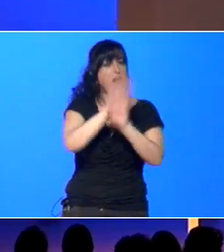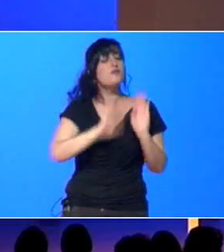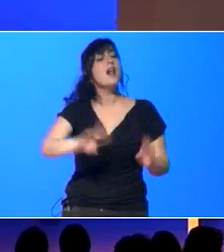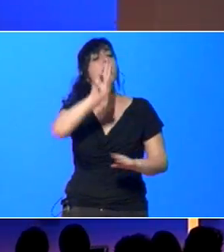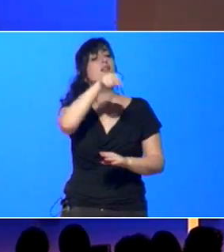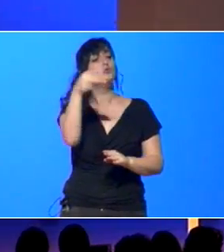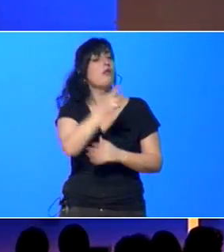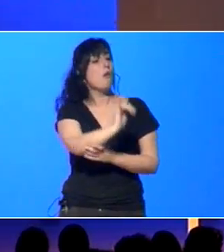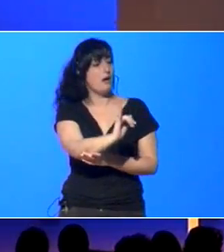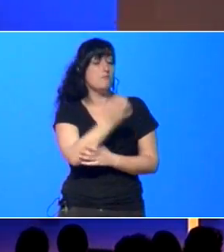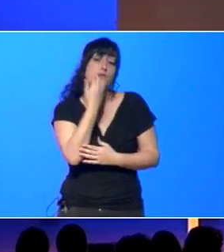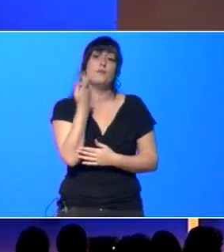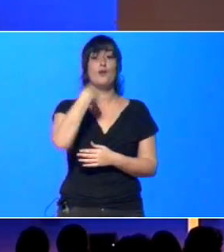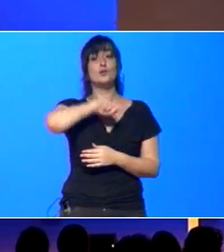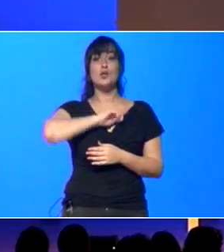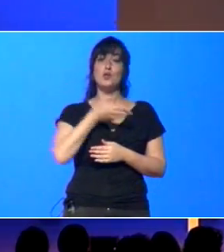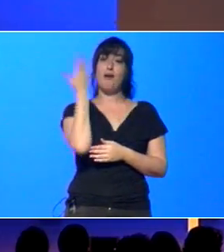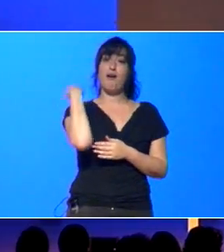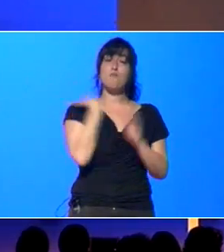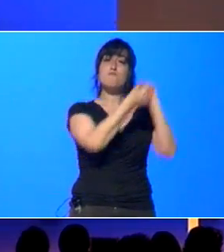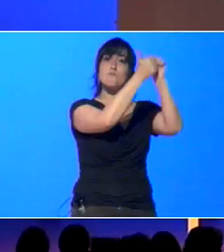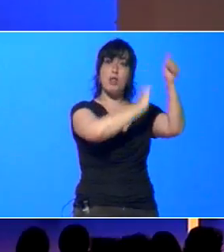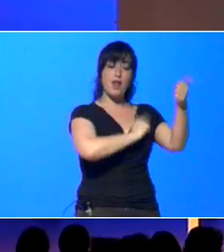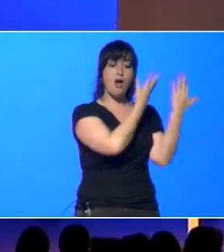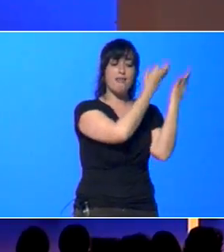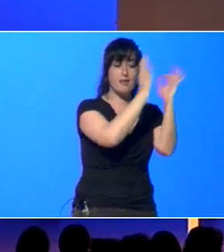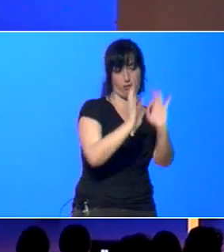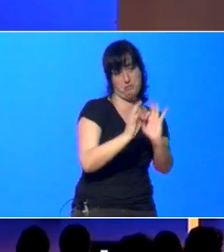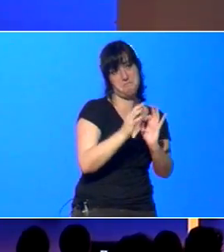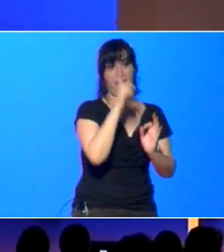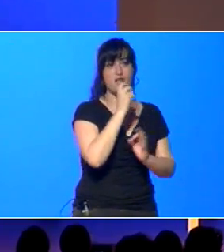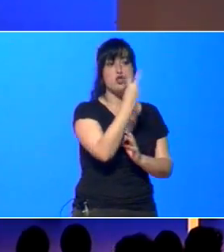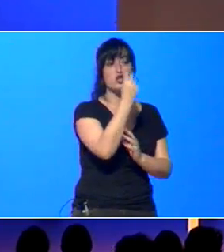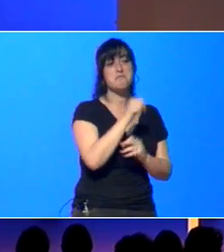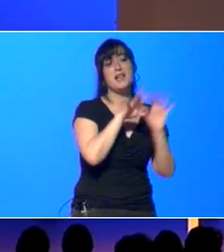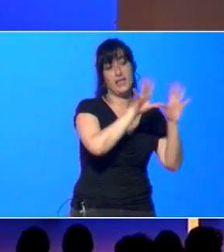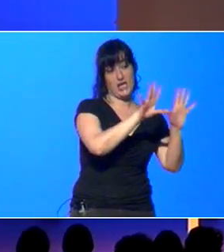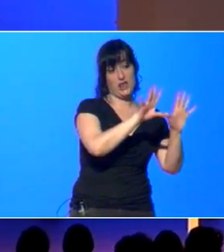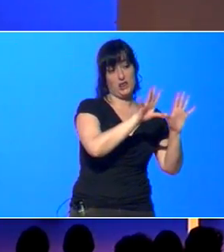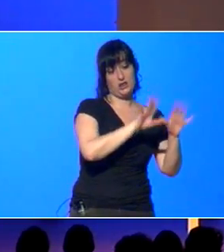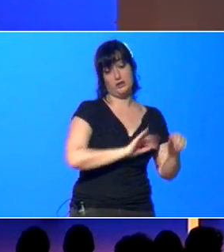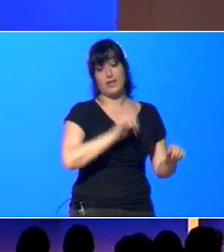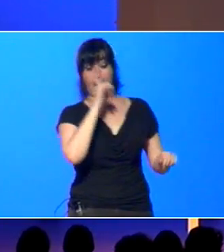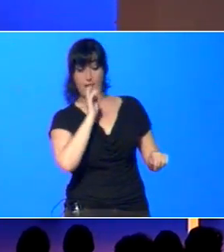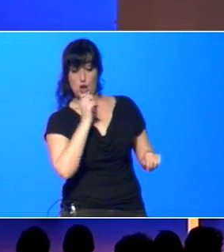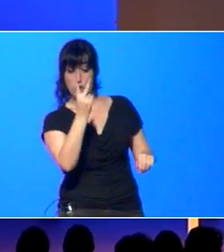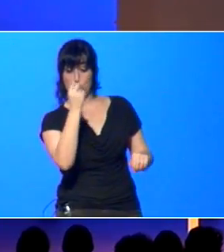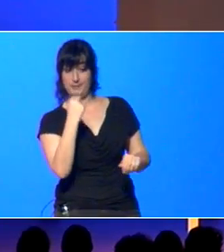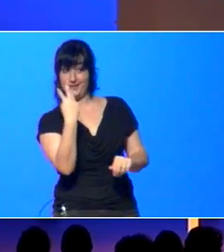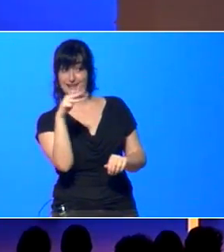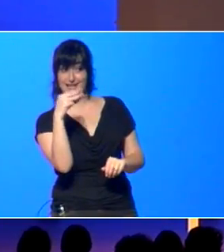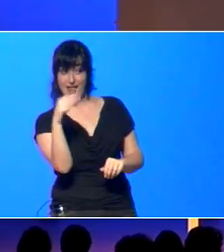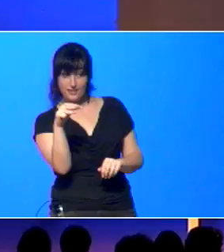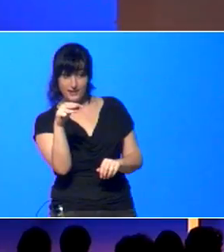Sale que de un plan que teníamos, de un modelo de atención del 2010, en el 2013 tenemos